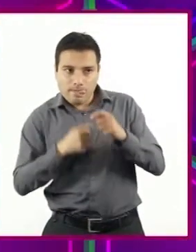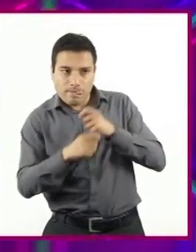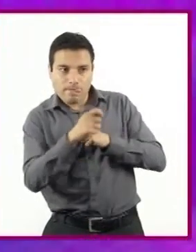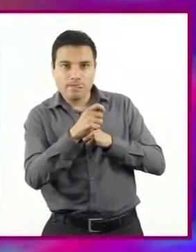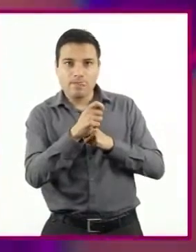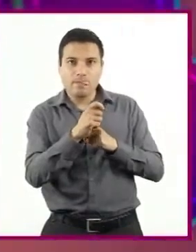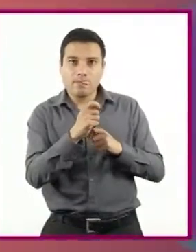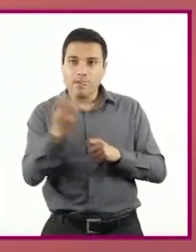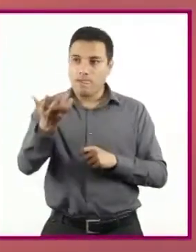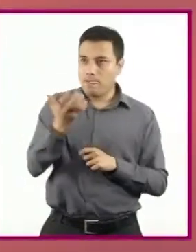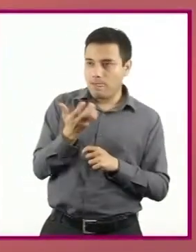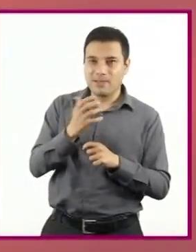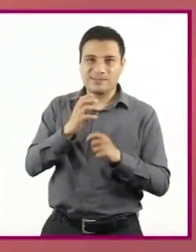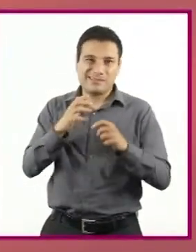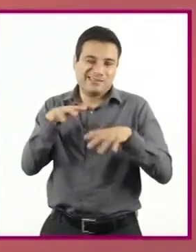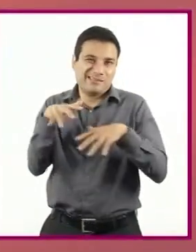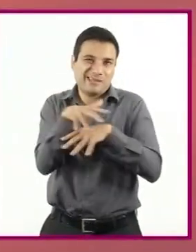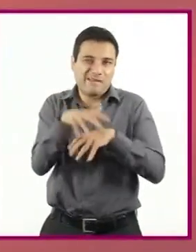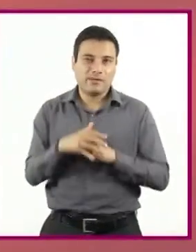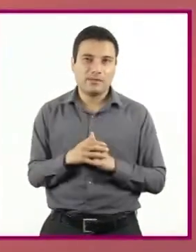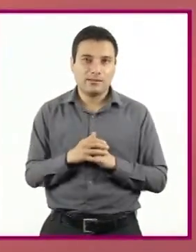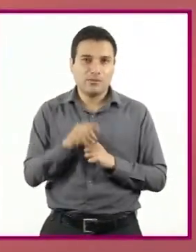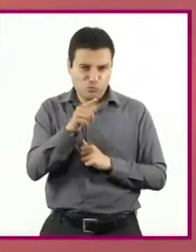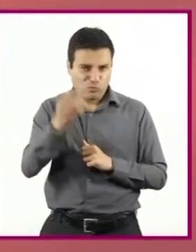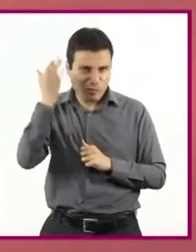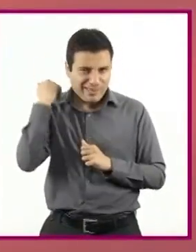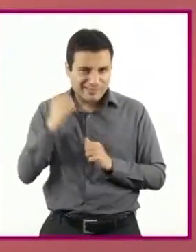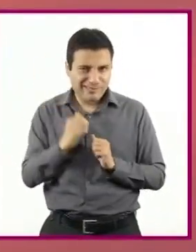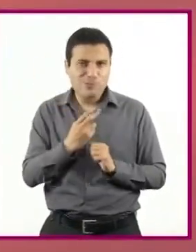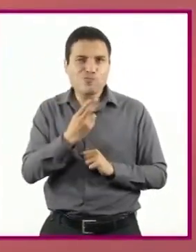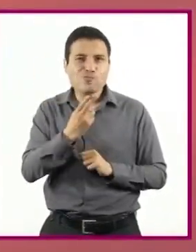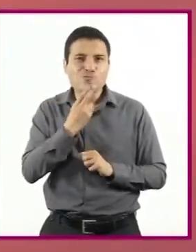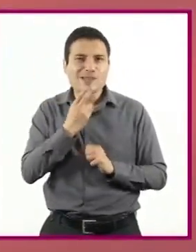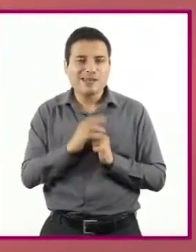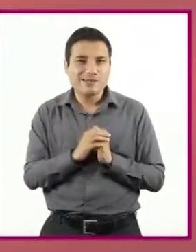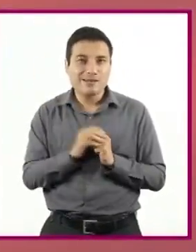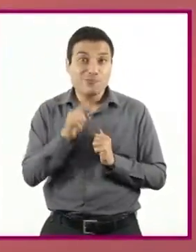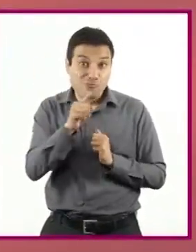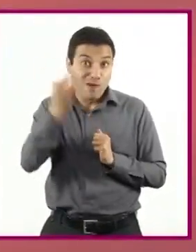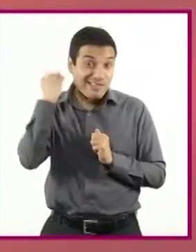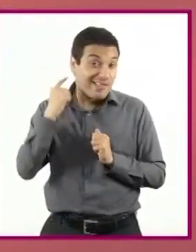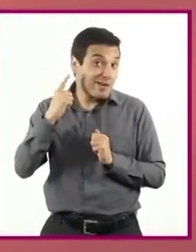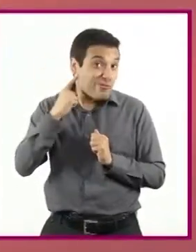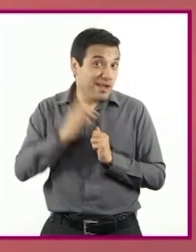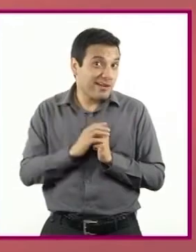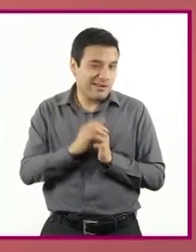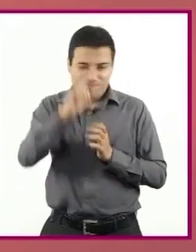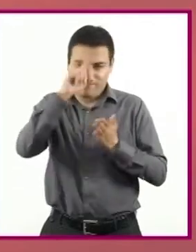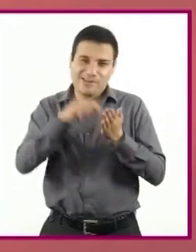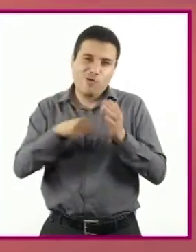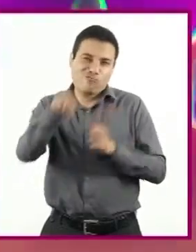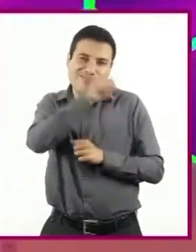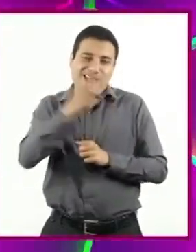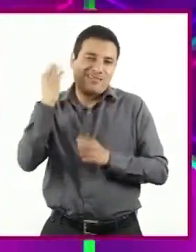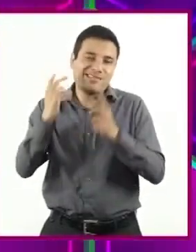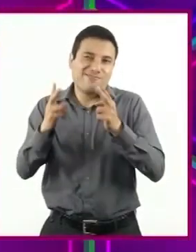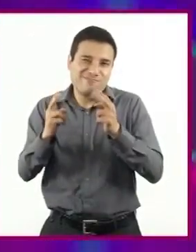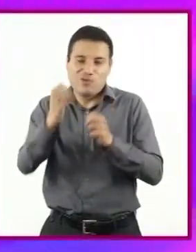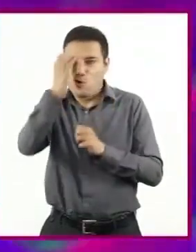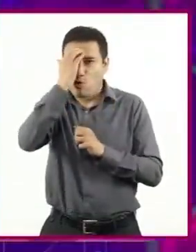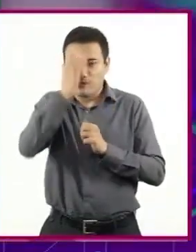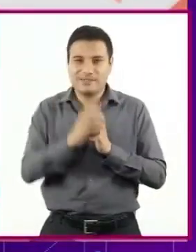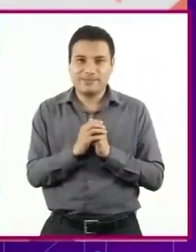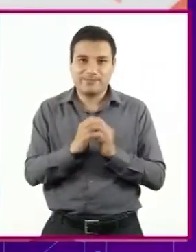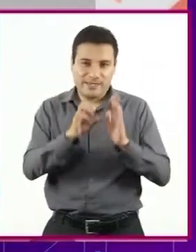ha pasado? ¿Lo han mencionado? Seguramente han escuchado otros dichos. Un pregón que me gusta es el